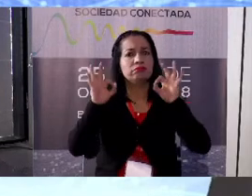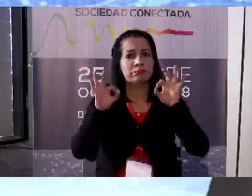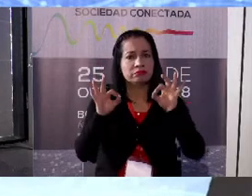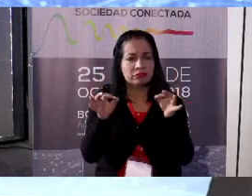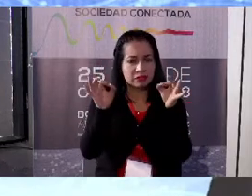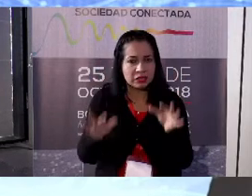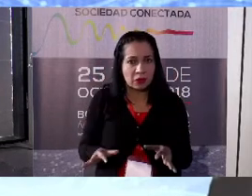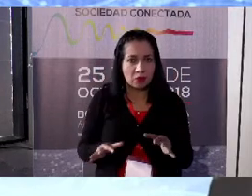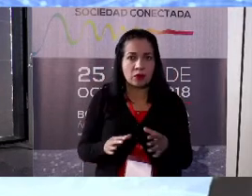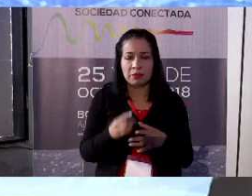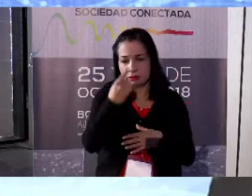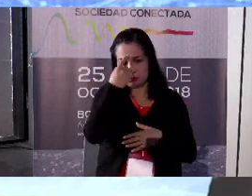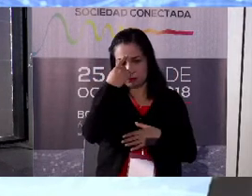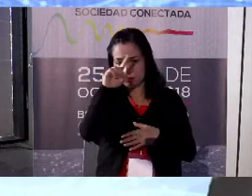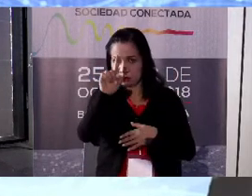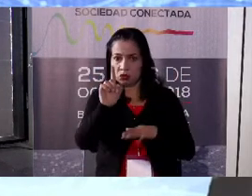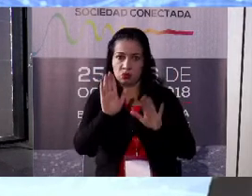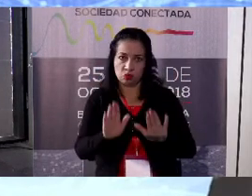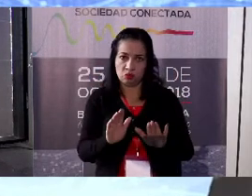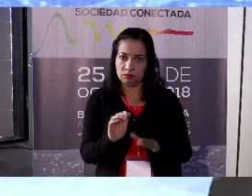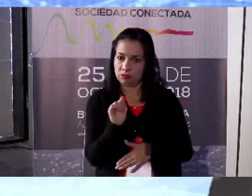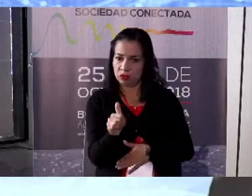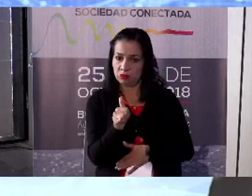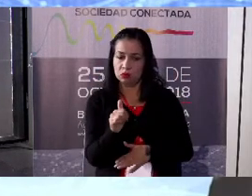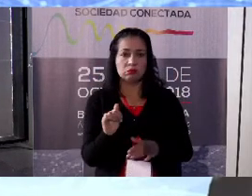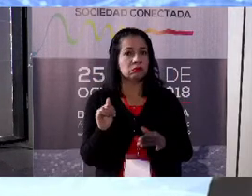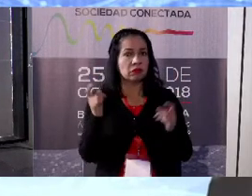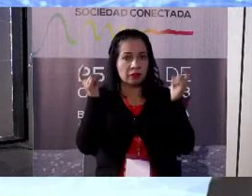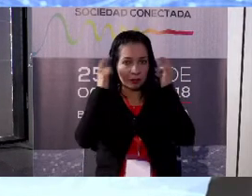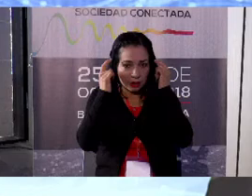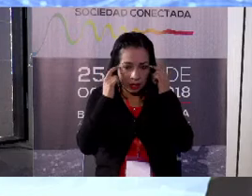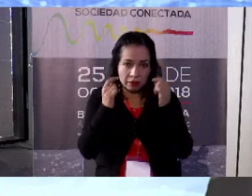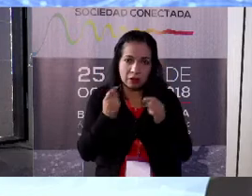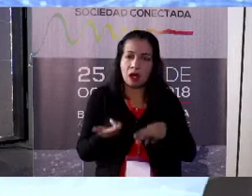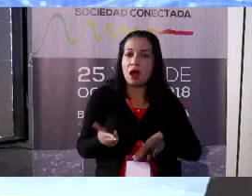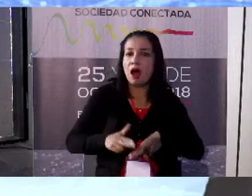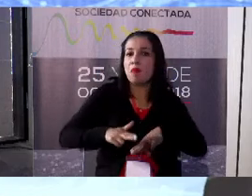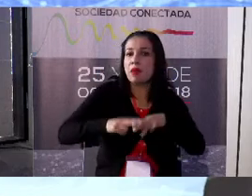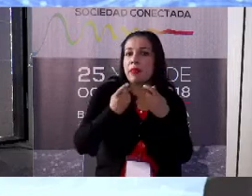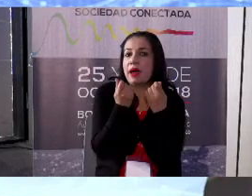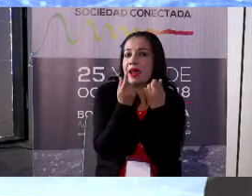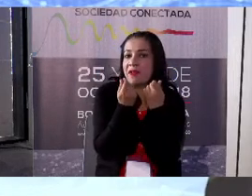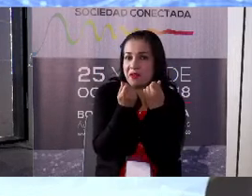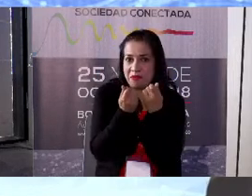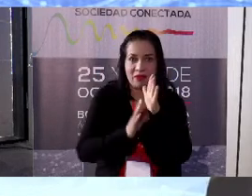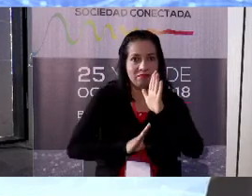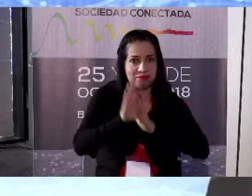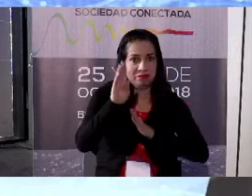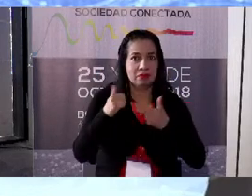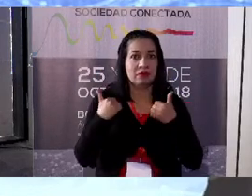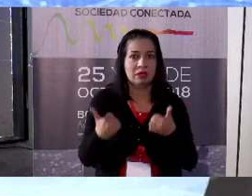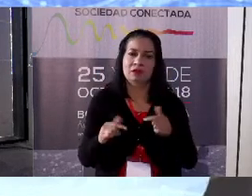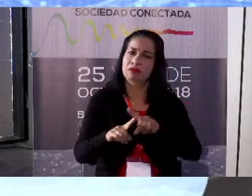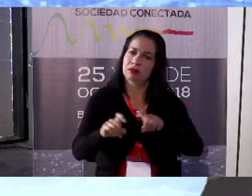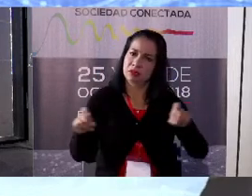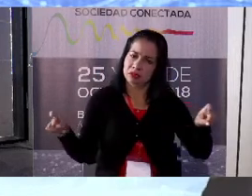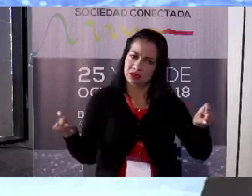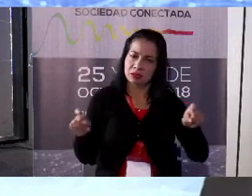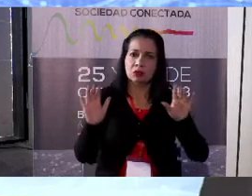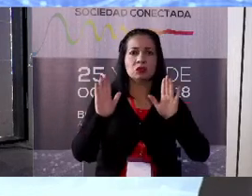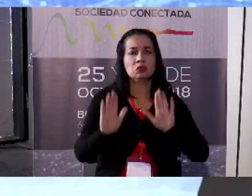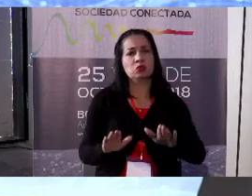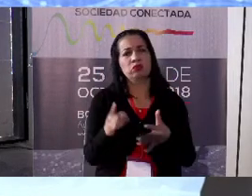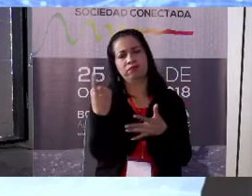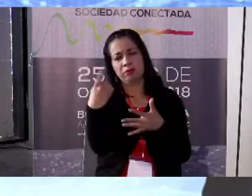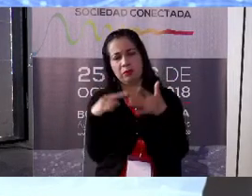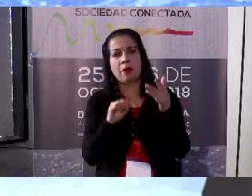automatización inteligente puede aumentar la productividad para el crecimiento económico etcétera hay hay una gran cantidad